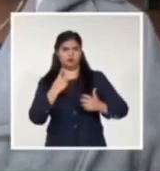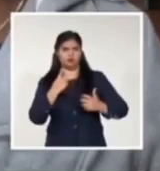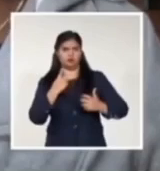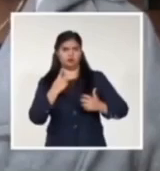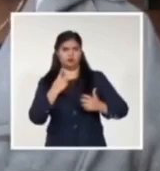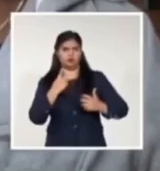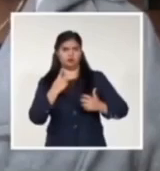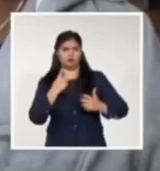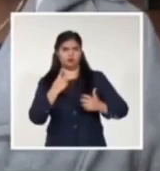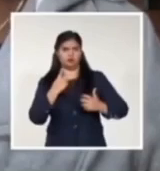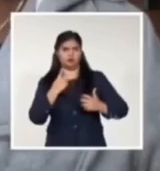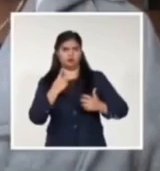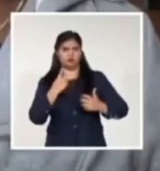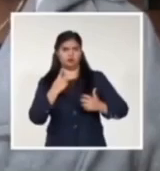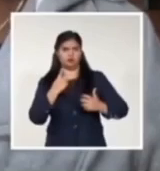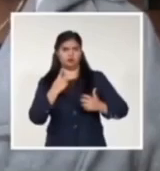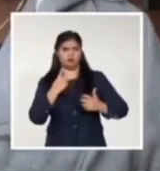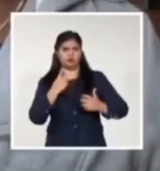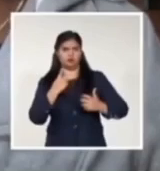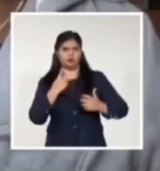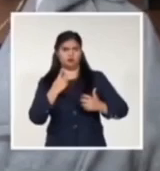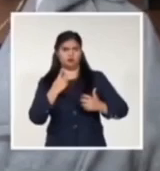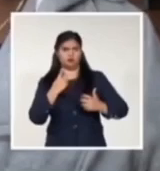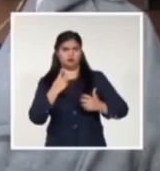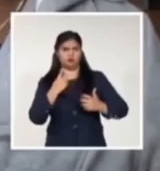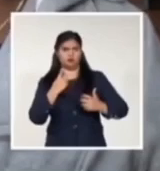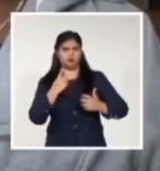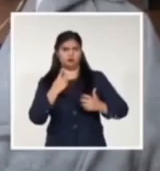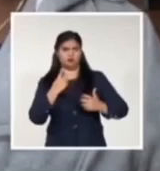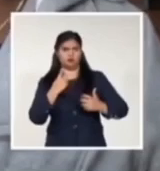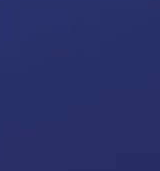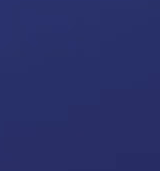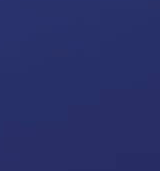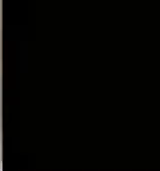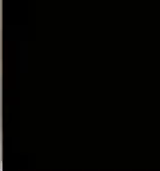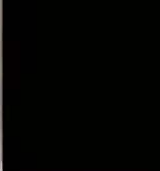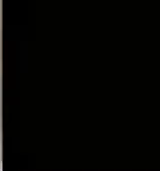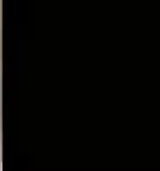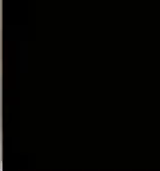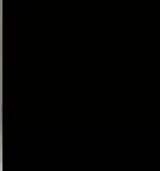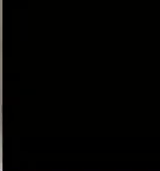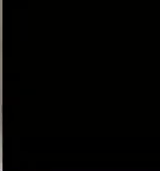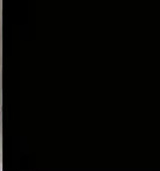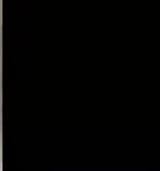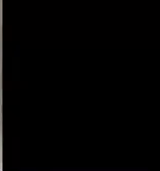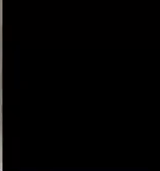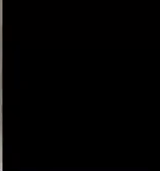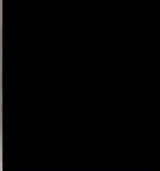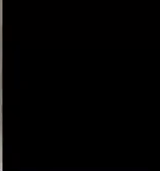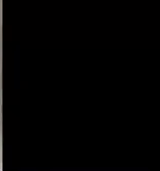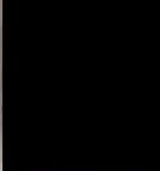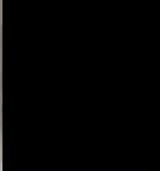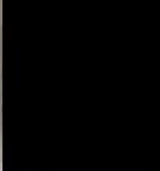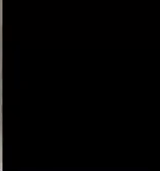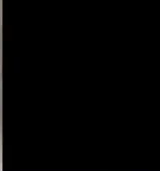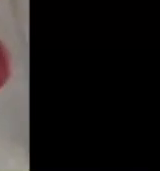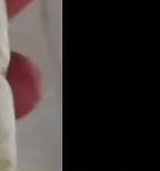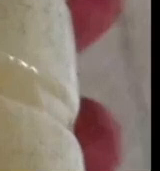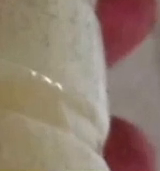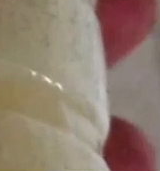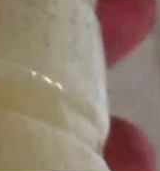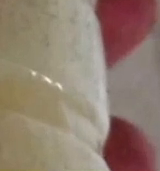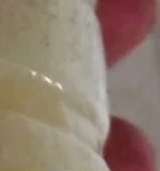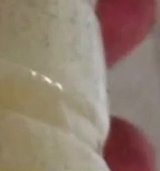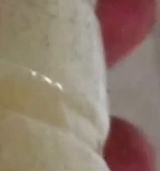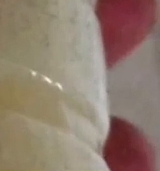perro o ambos que se da en Cuba yo le pago encuentra un ecuatoriano que se lo coma mira la leche verde